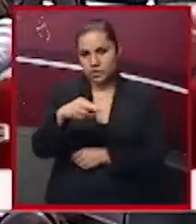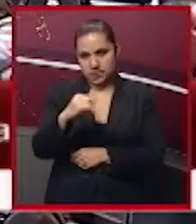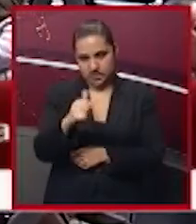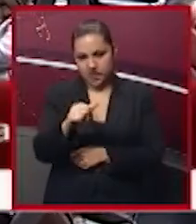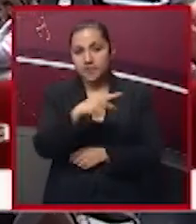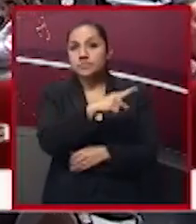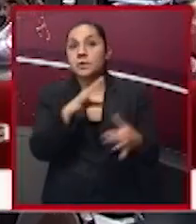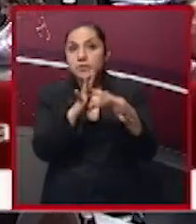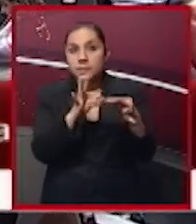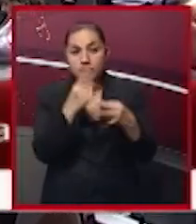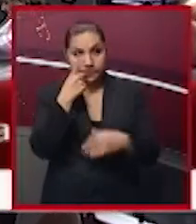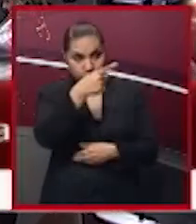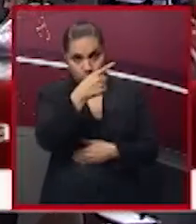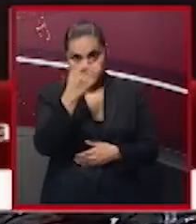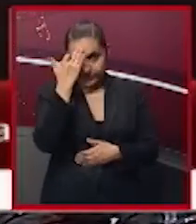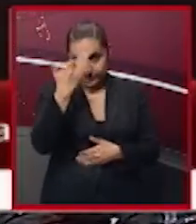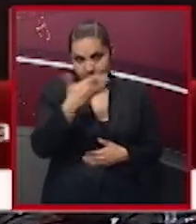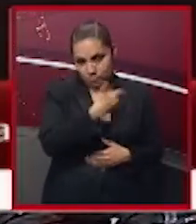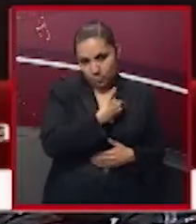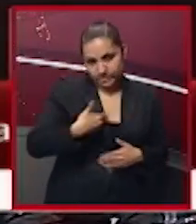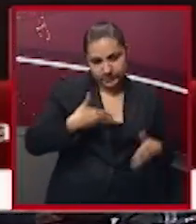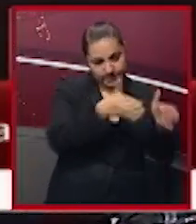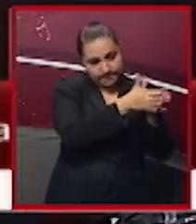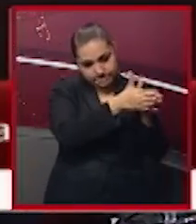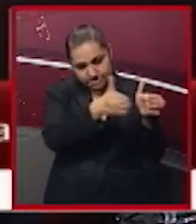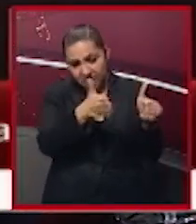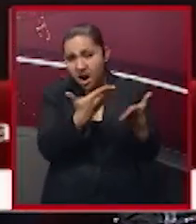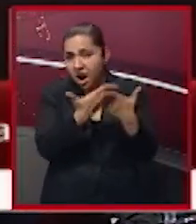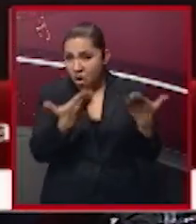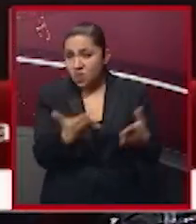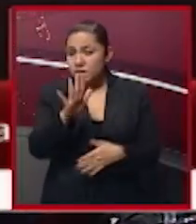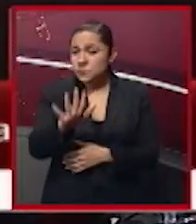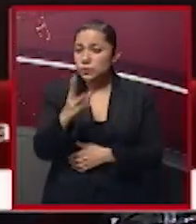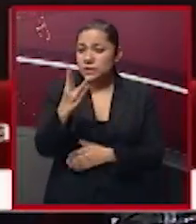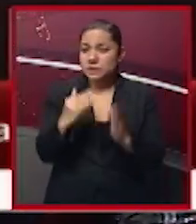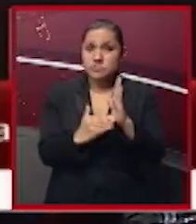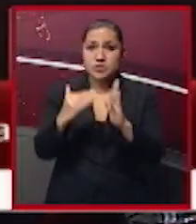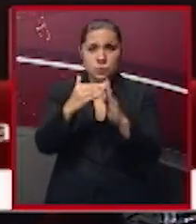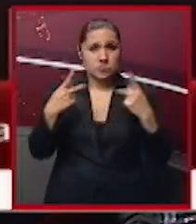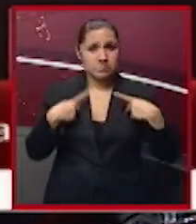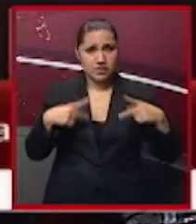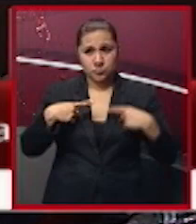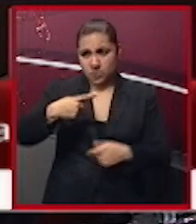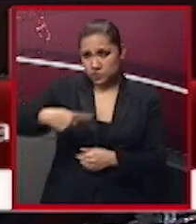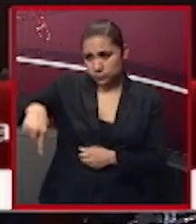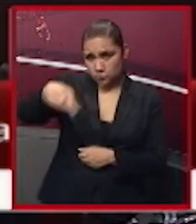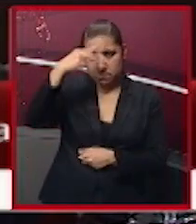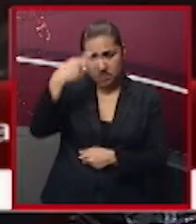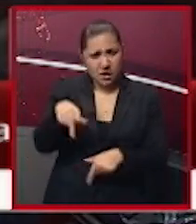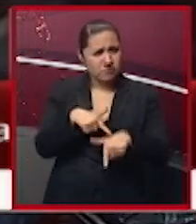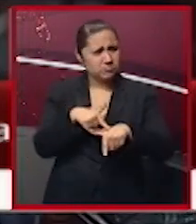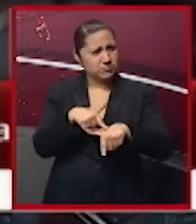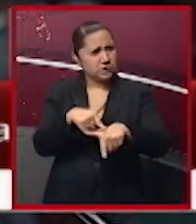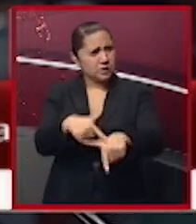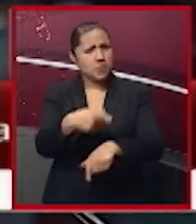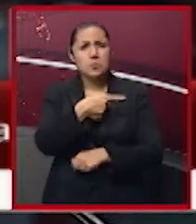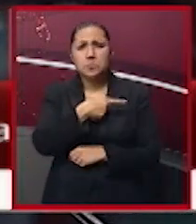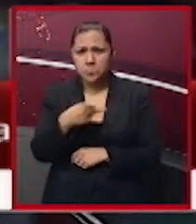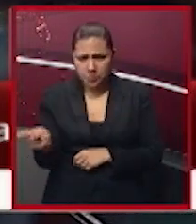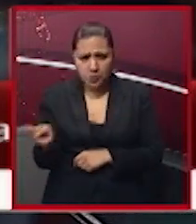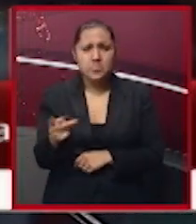esta administración mantiene a 53 millones de mexicanos en pobreza. También habló de la corrupción en los